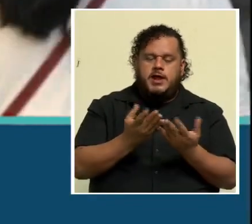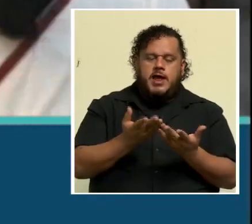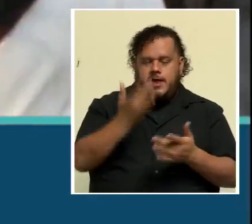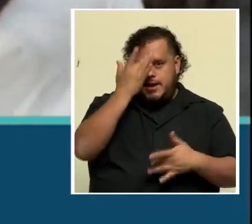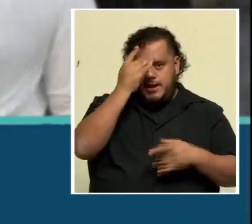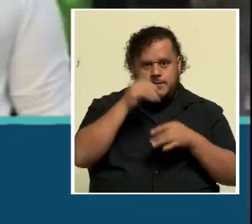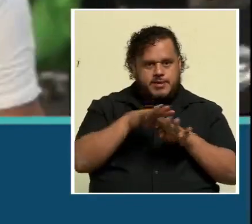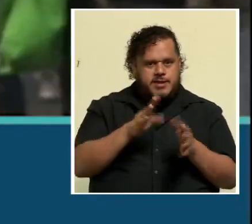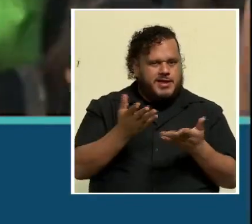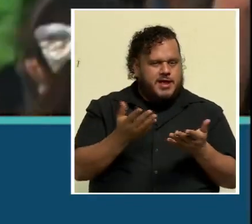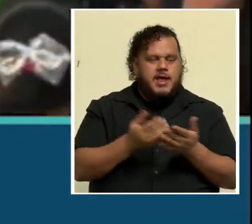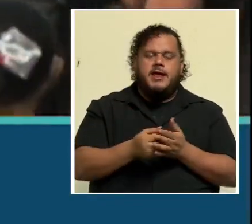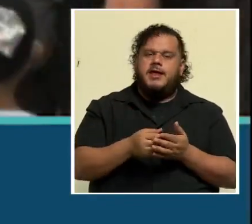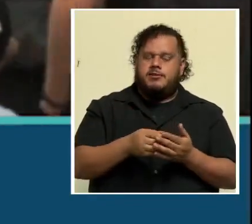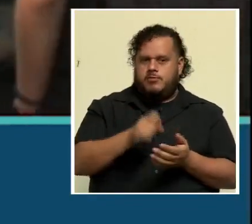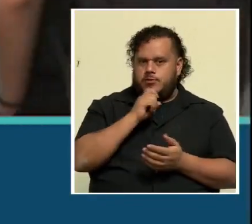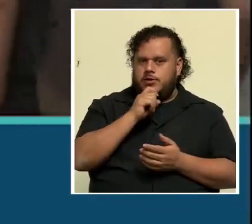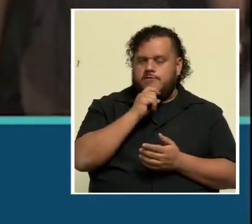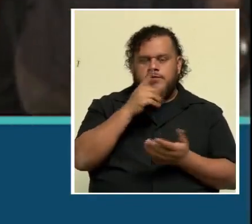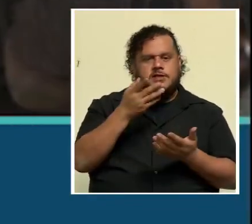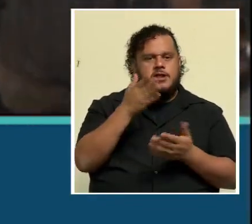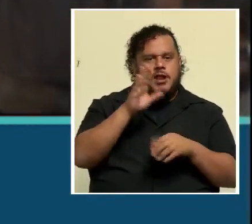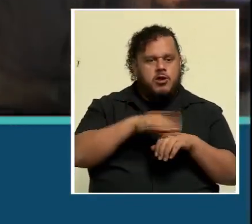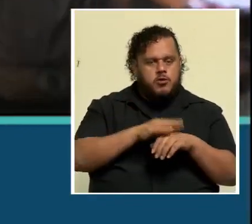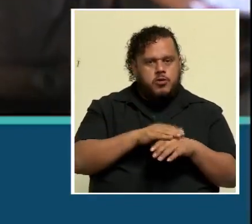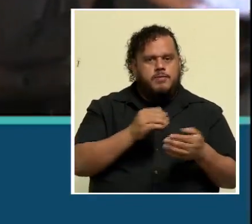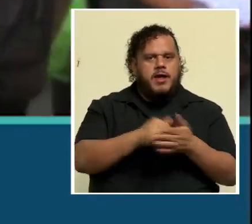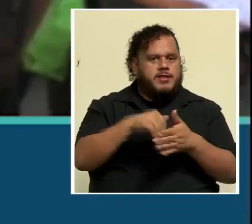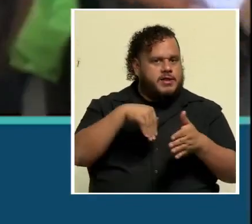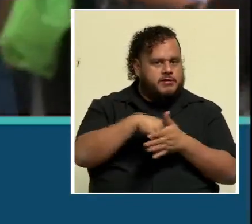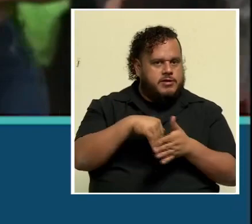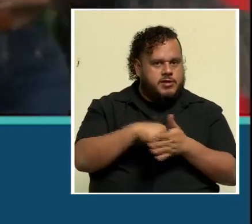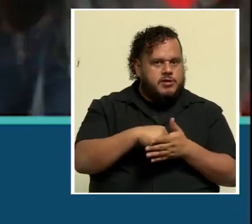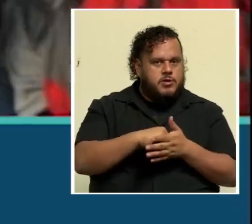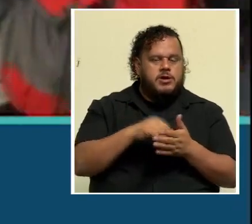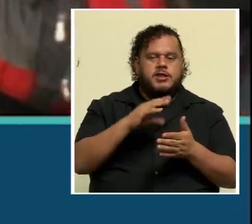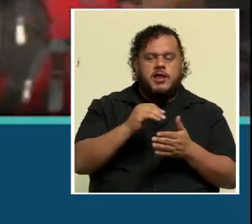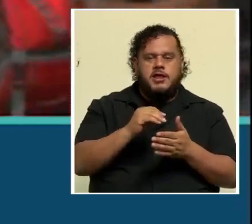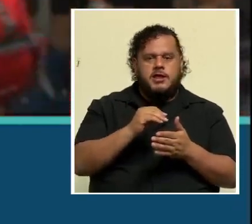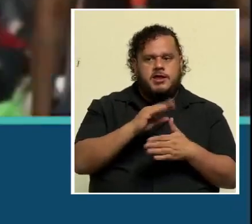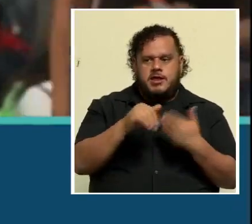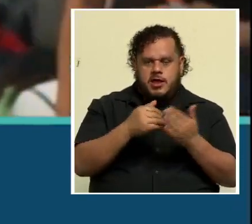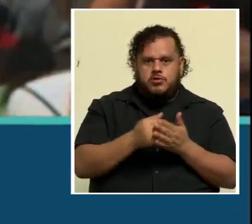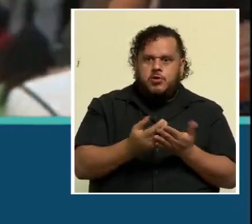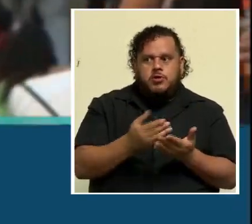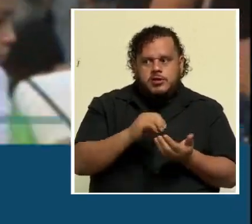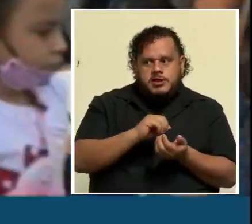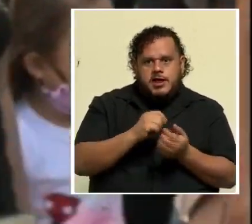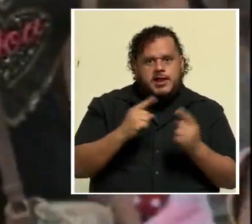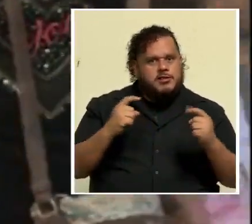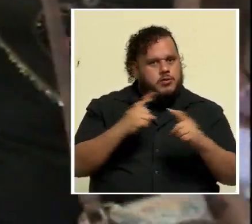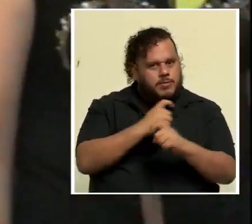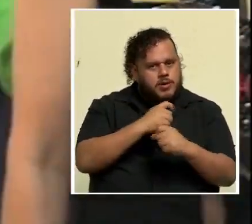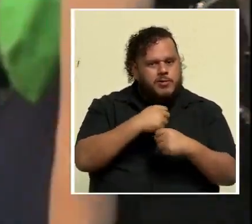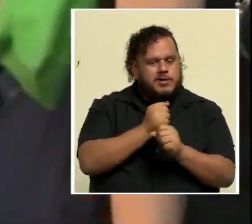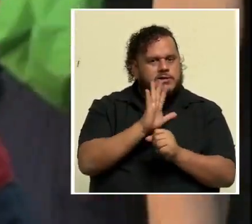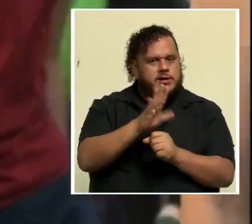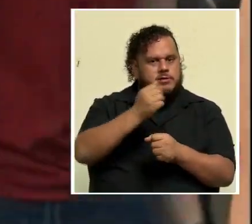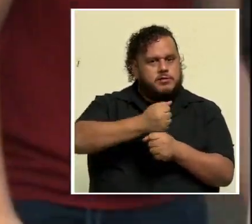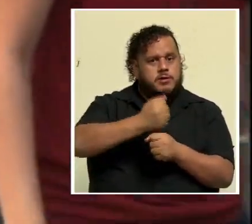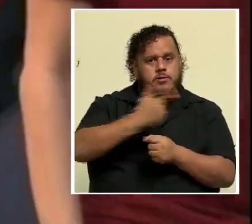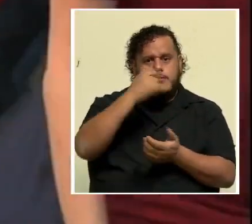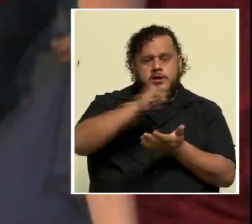a las restricciones de movilidad y a las medidas sanitarias, a muchos de ellos se les dificultó llevar a cabo las tareas, por lo que